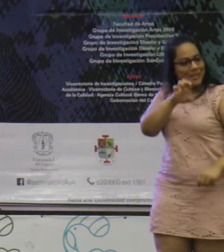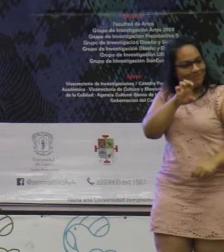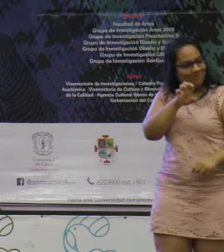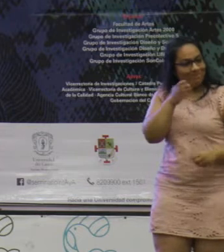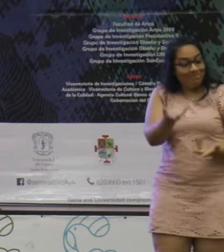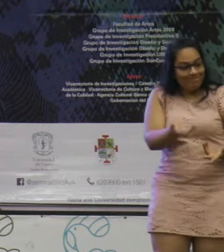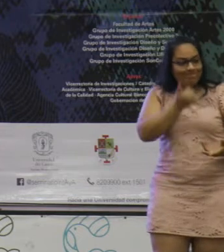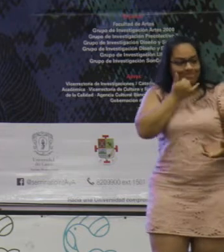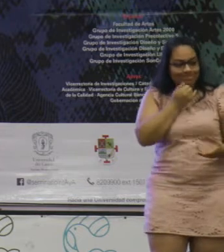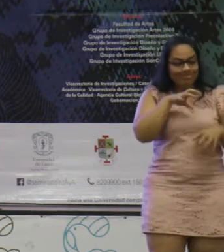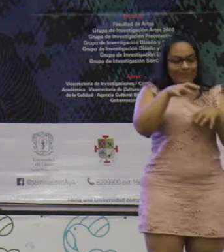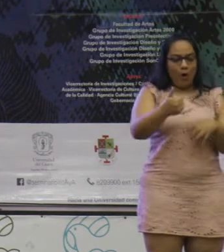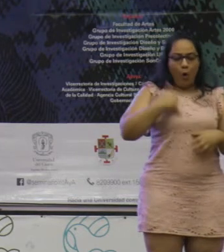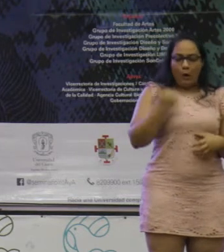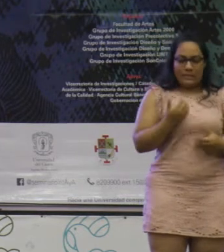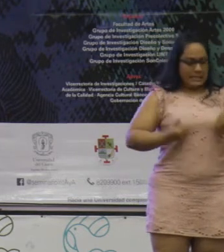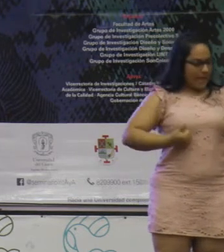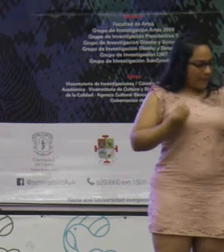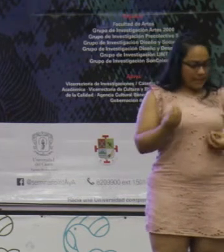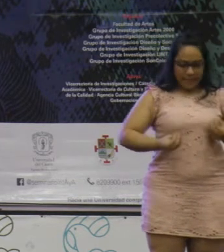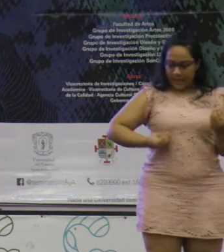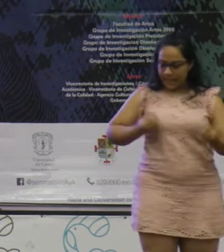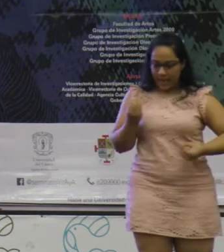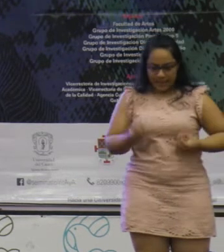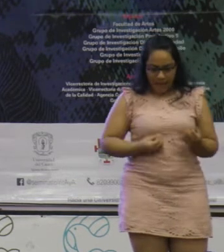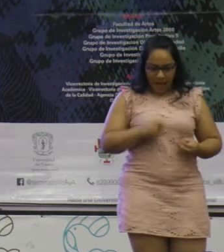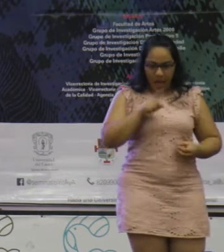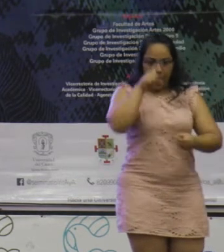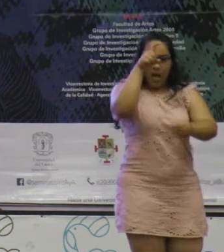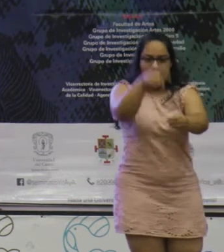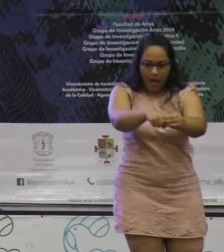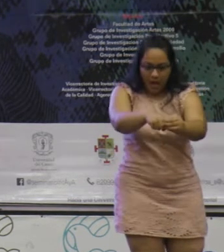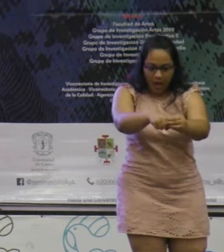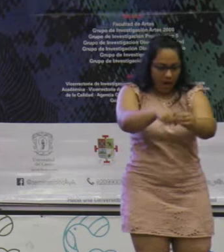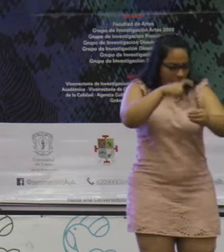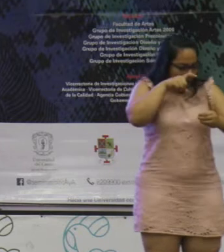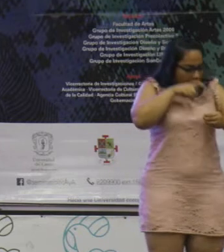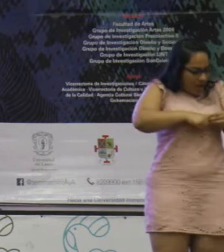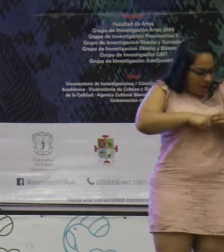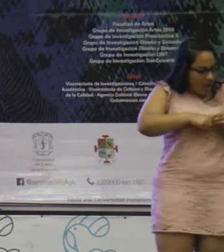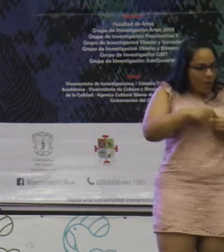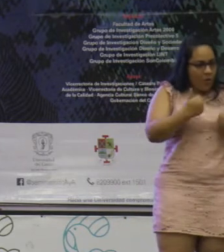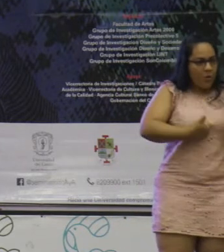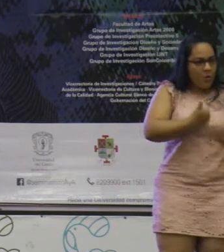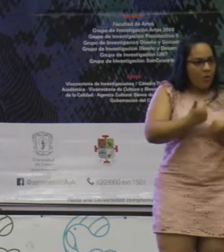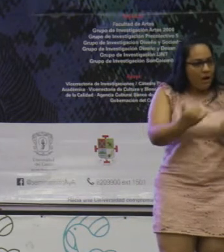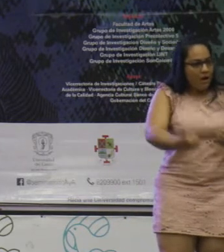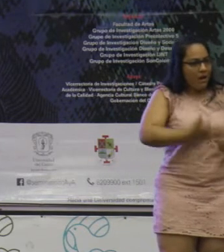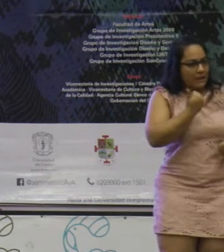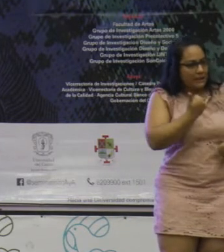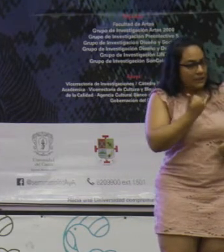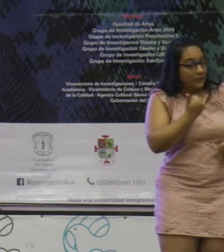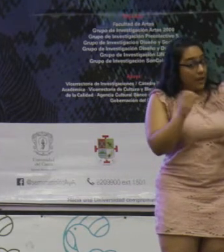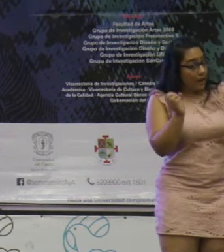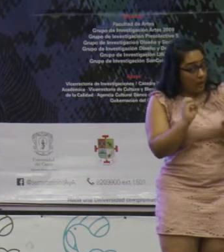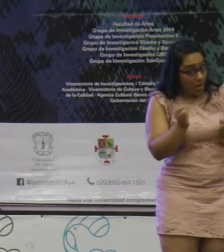los jóvenes tenían que definirse qué eran. Y tenerse que definir qué eran pasaba por, si te defines, pues o te vas